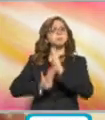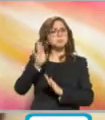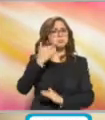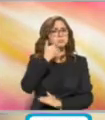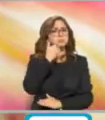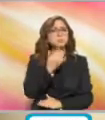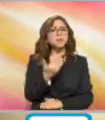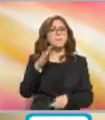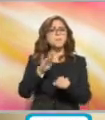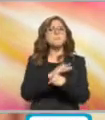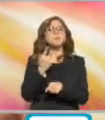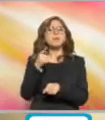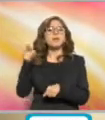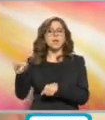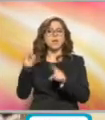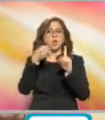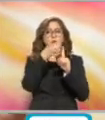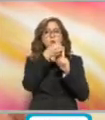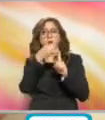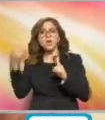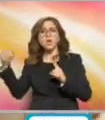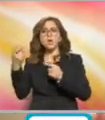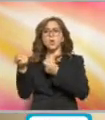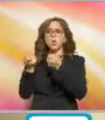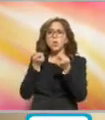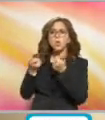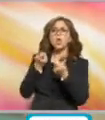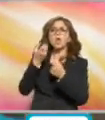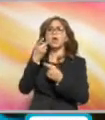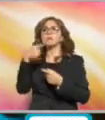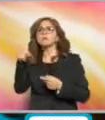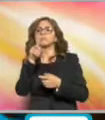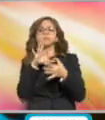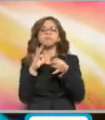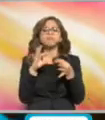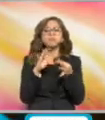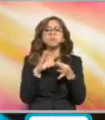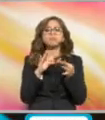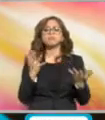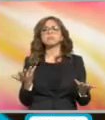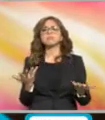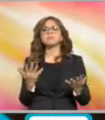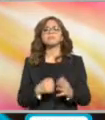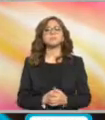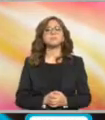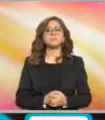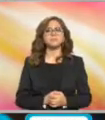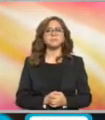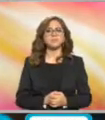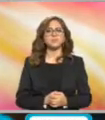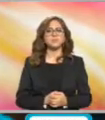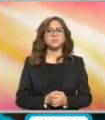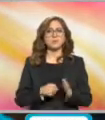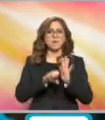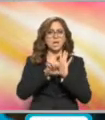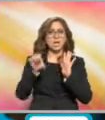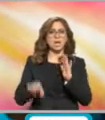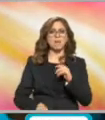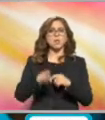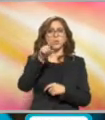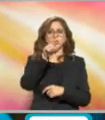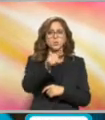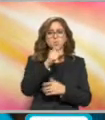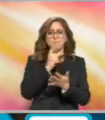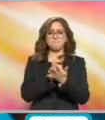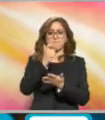ofrece planear, dirigir, controlar tu evento, que puede ser en la cantidad de dinero que tú te quieras pagar,